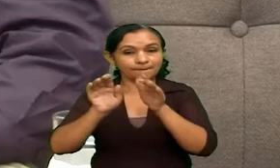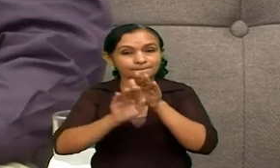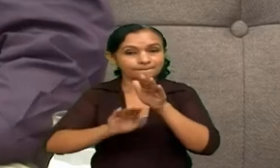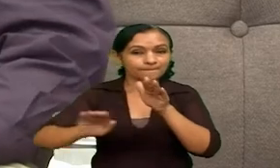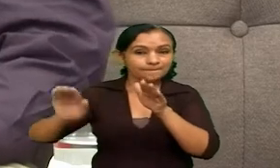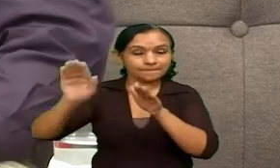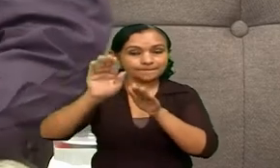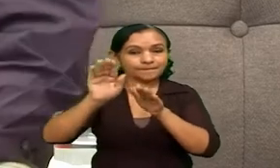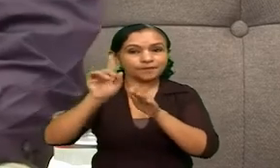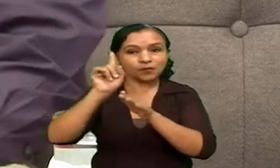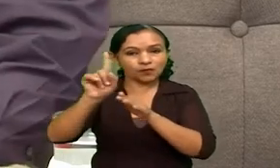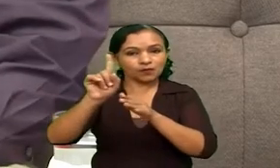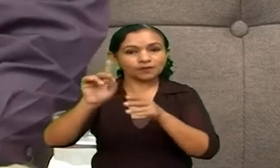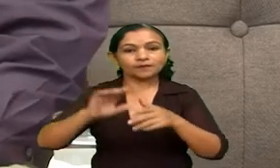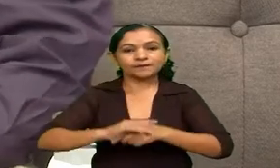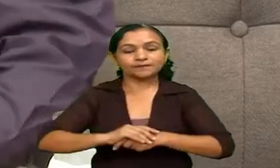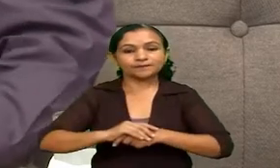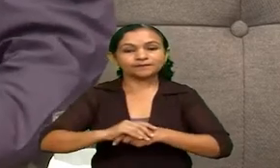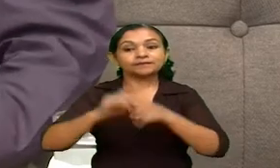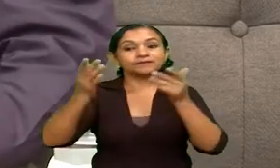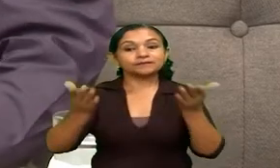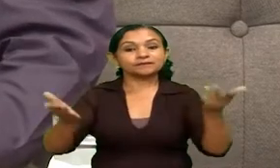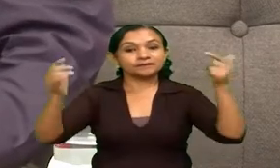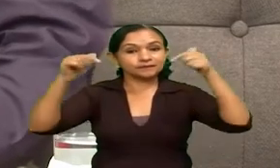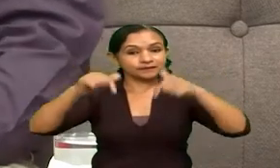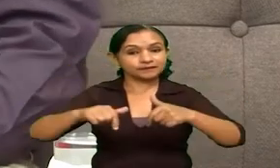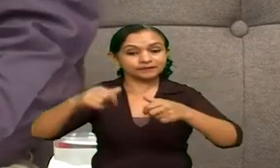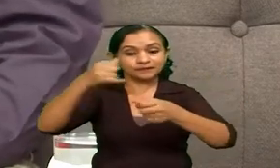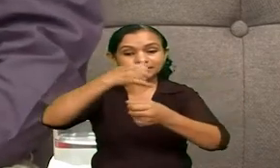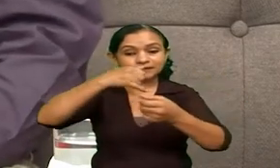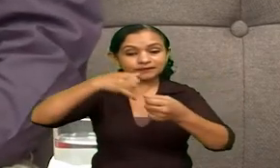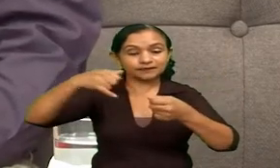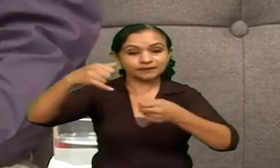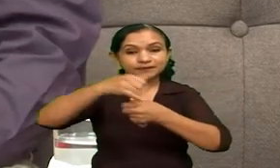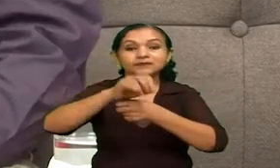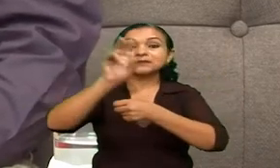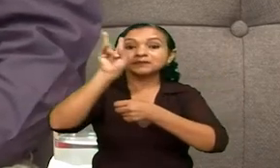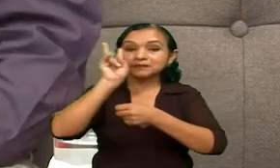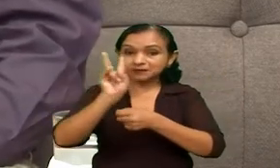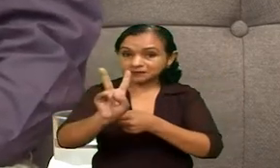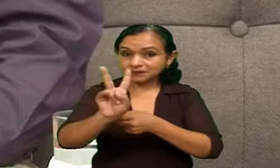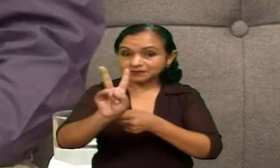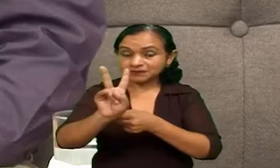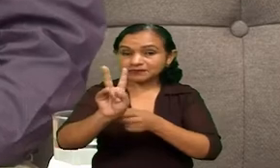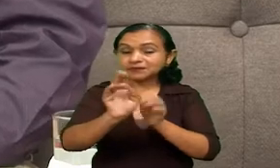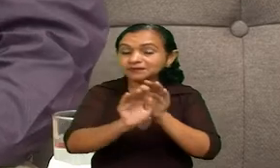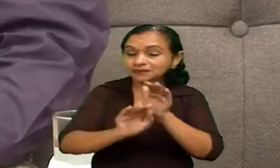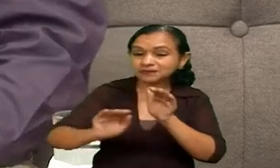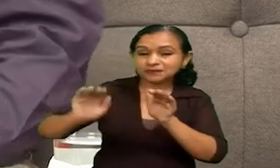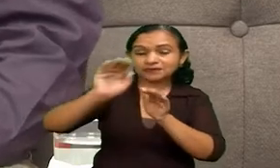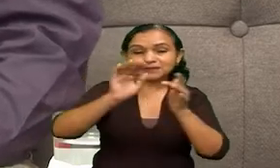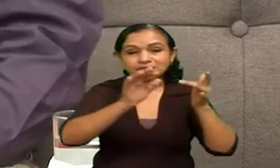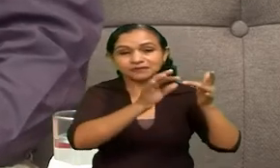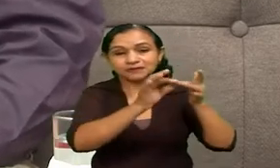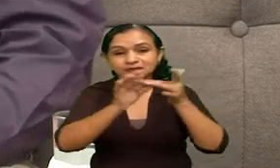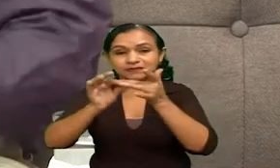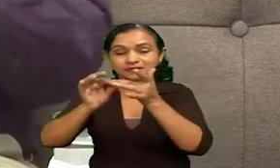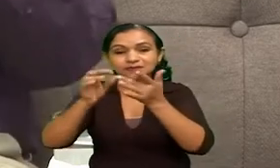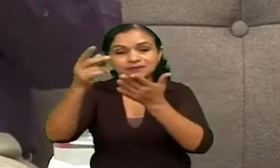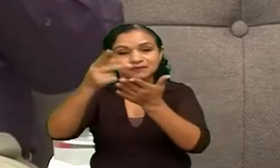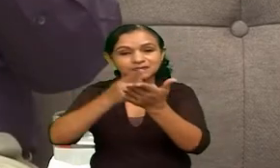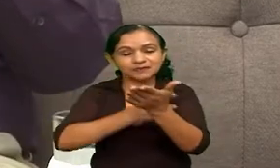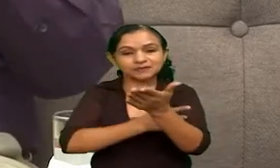capacidad, 1 megavatio. Ahora la de la isla Corona Island es de 2 megavatios y se convierte en el